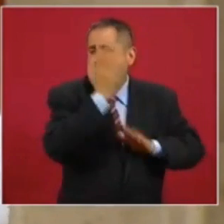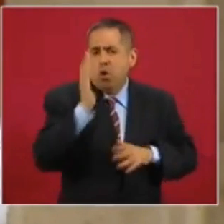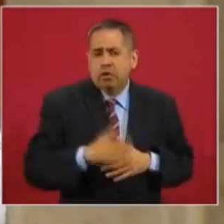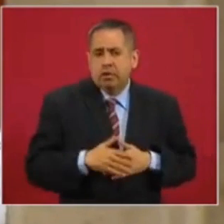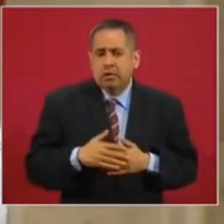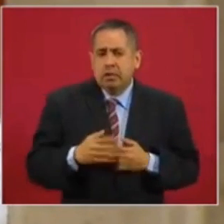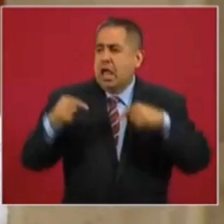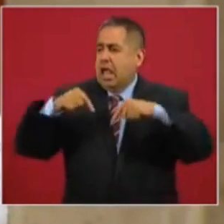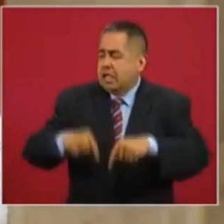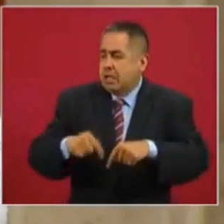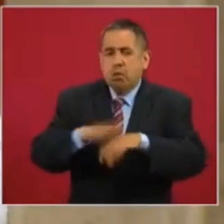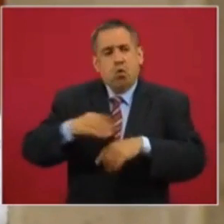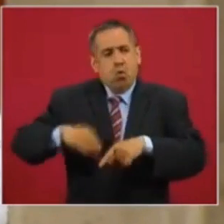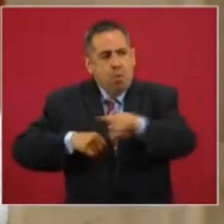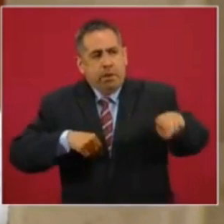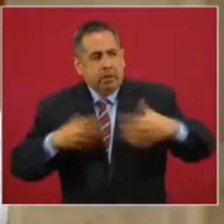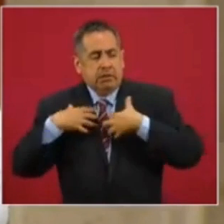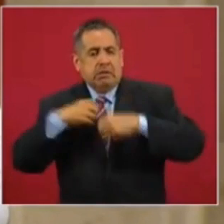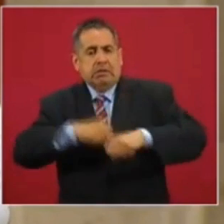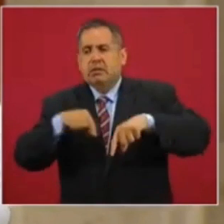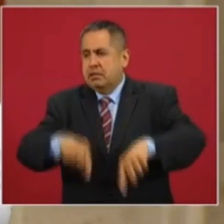acá es porque nos pusieron